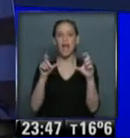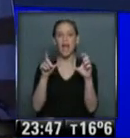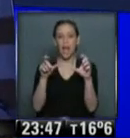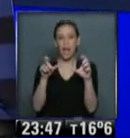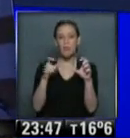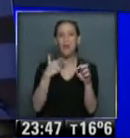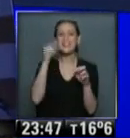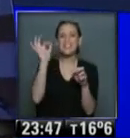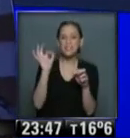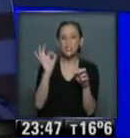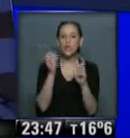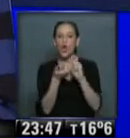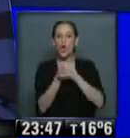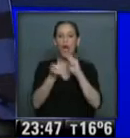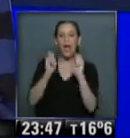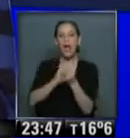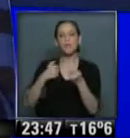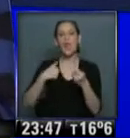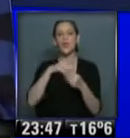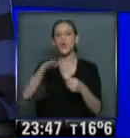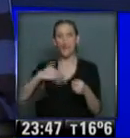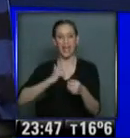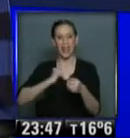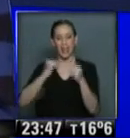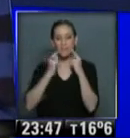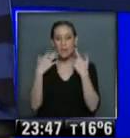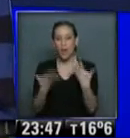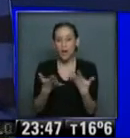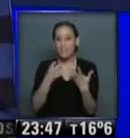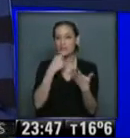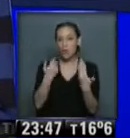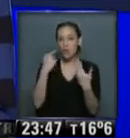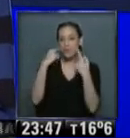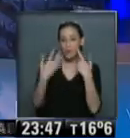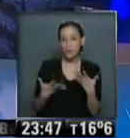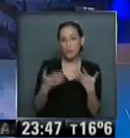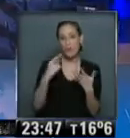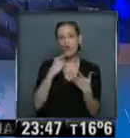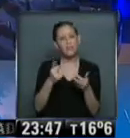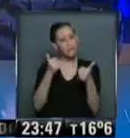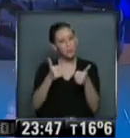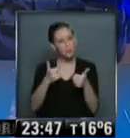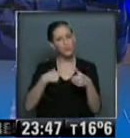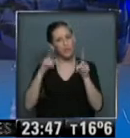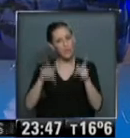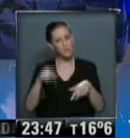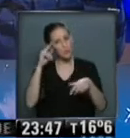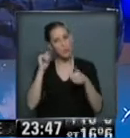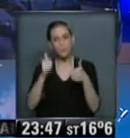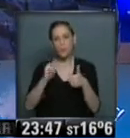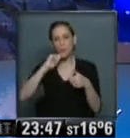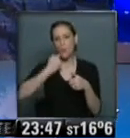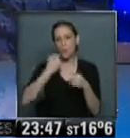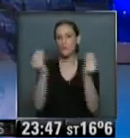hijo editándolo desde Canadá. Lo vamos a ver si te parece. Sí, vos opinás que es hermoso y yo también, ¿eh? Realmente. Sí, sí, y mucha gente